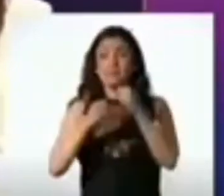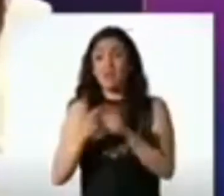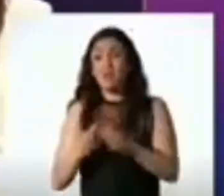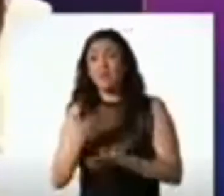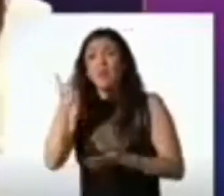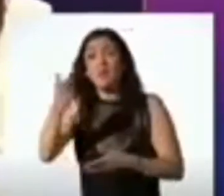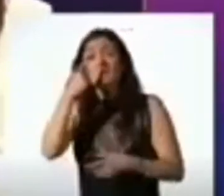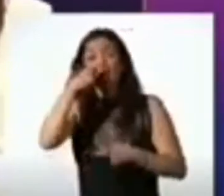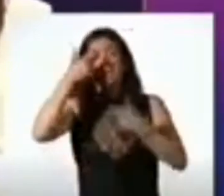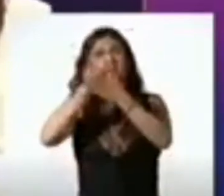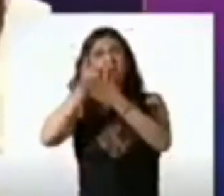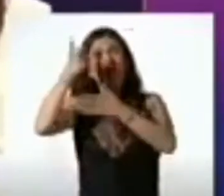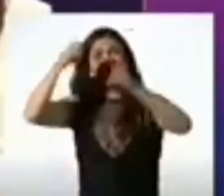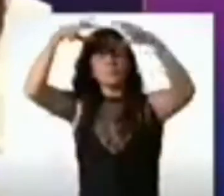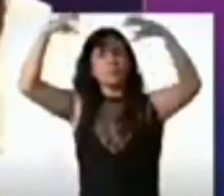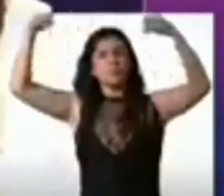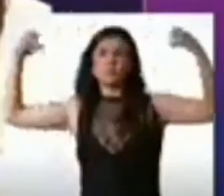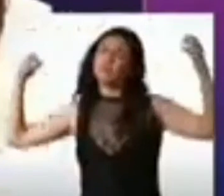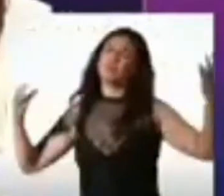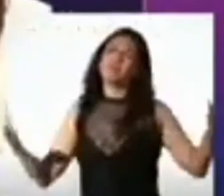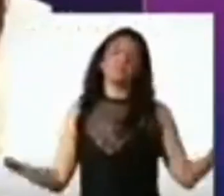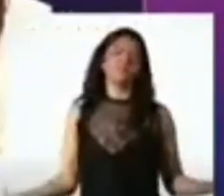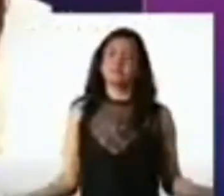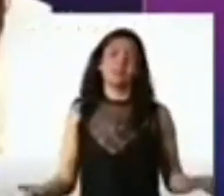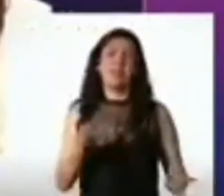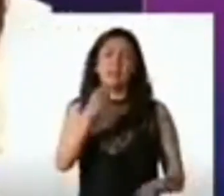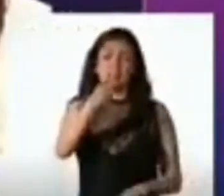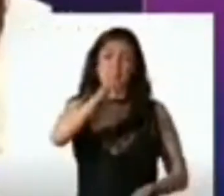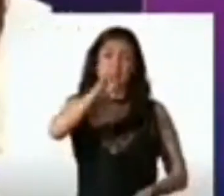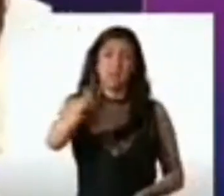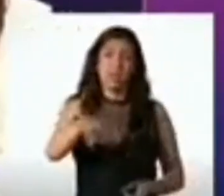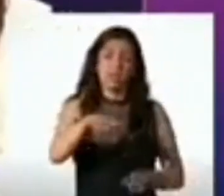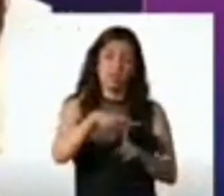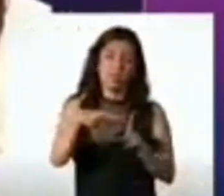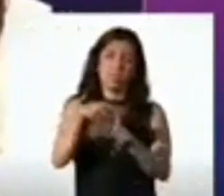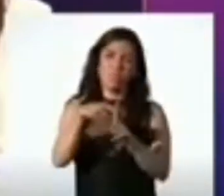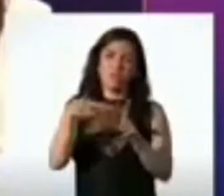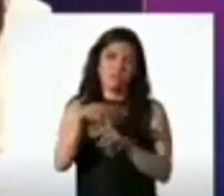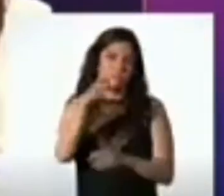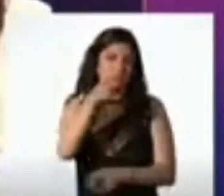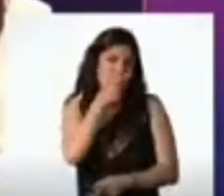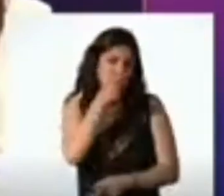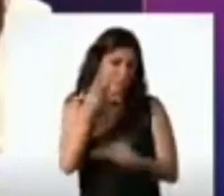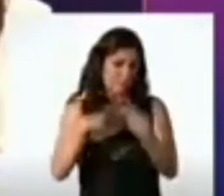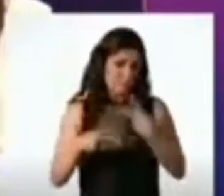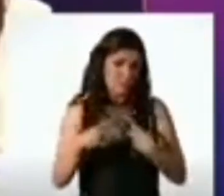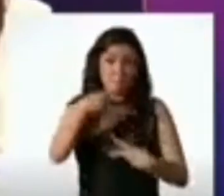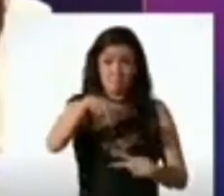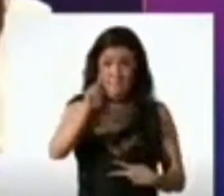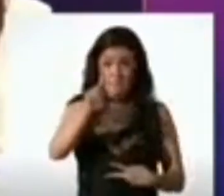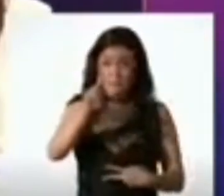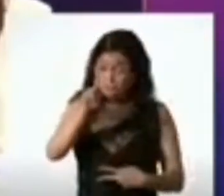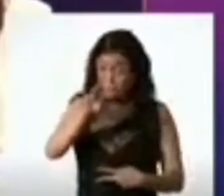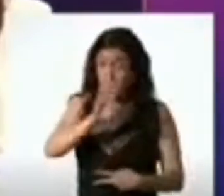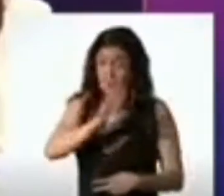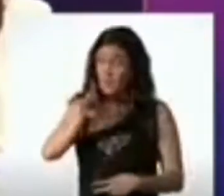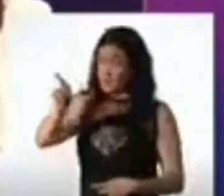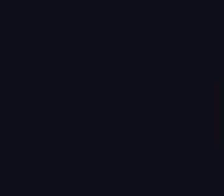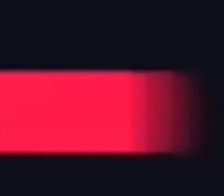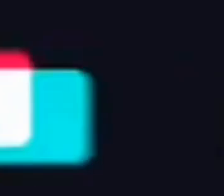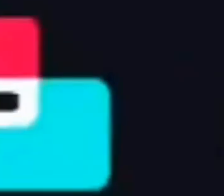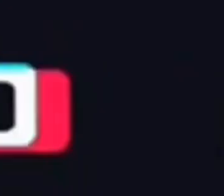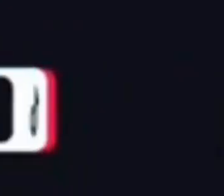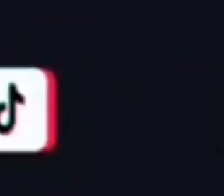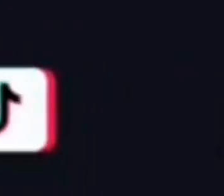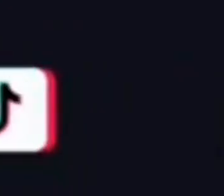las luminarias. Eso son verdades a medias que nos viene a decir, pero lo bueno es que allá ya nadie le cree.